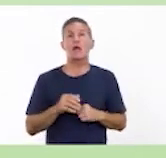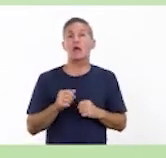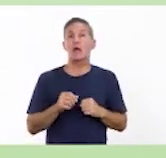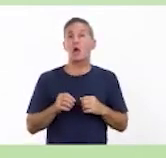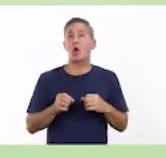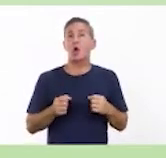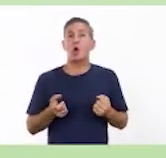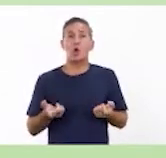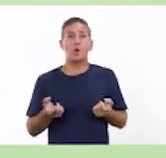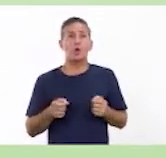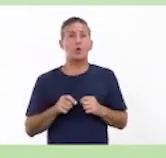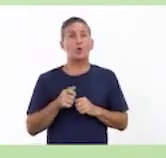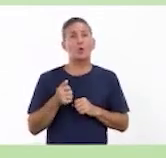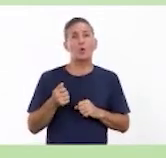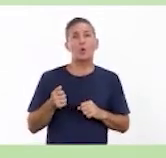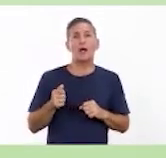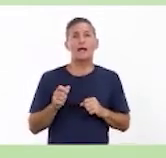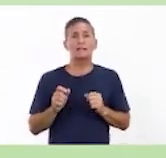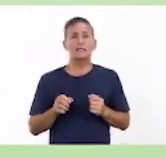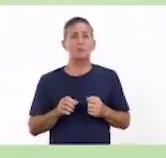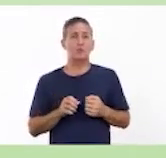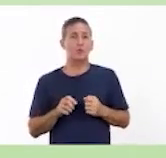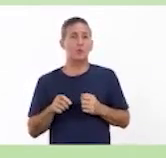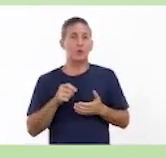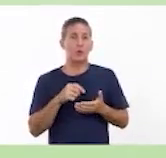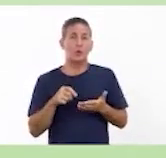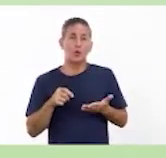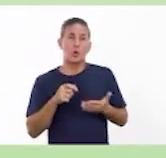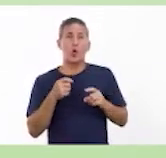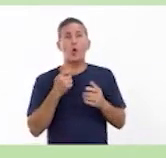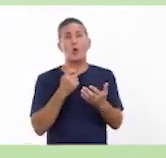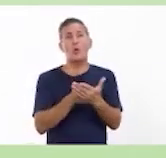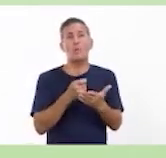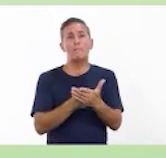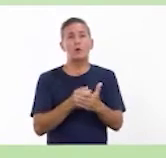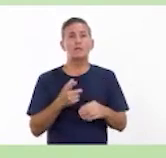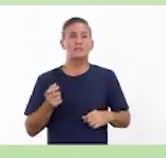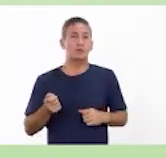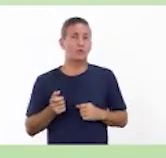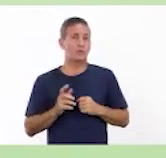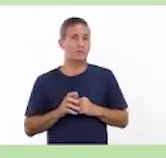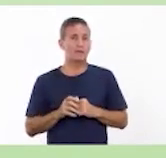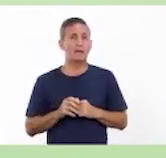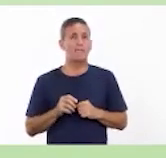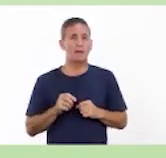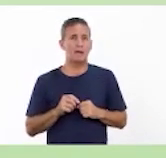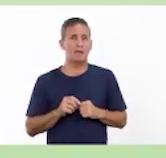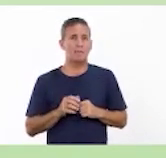complemento preposicional. Compró artículos de oficina para la empresa.